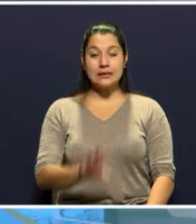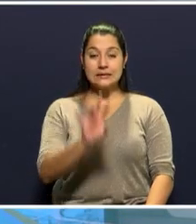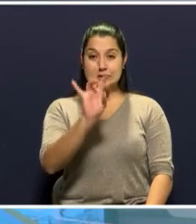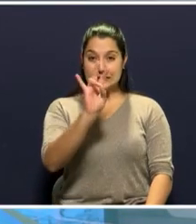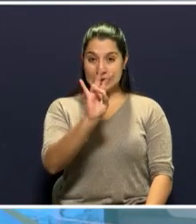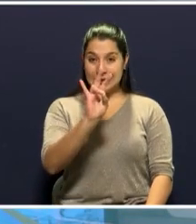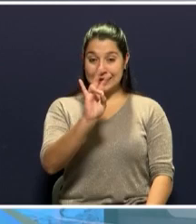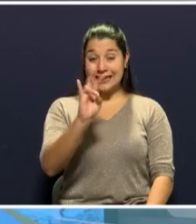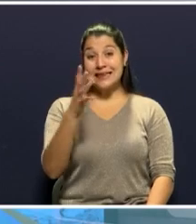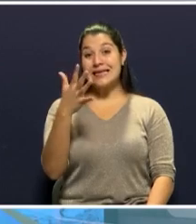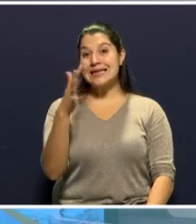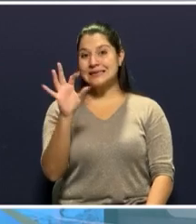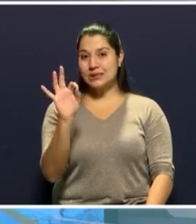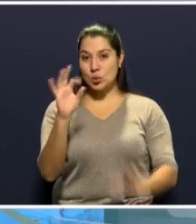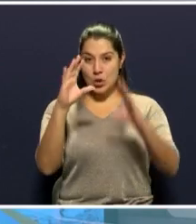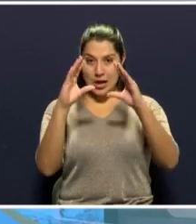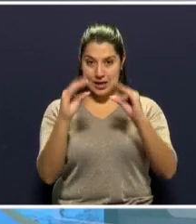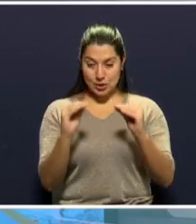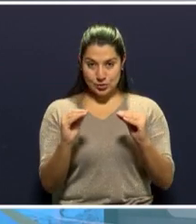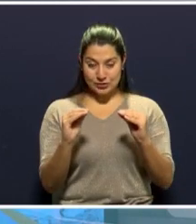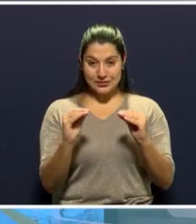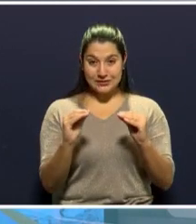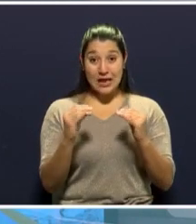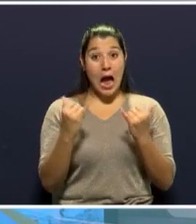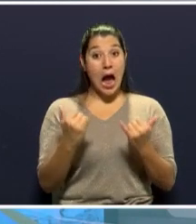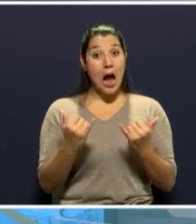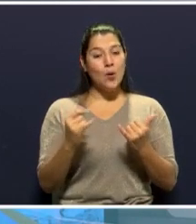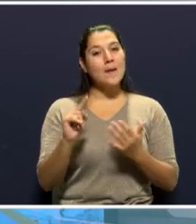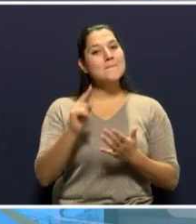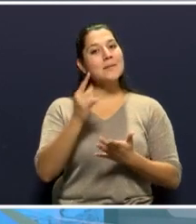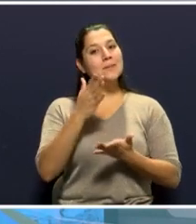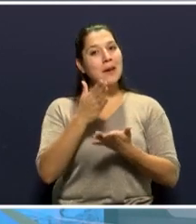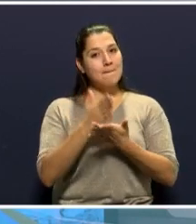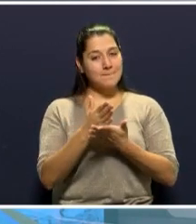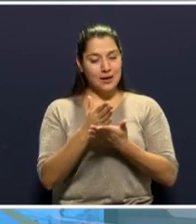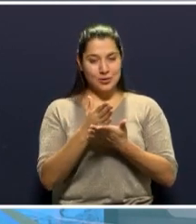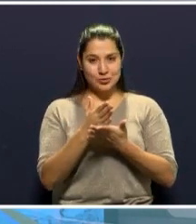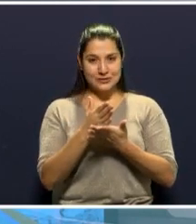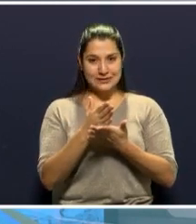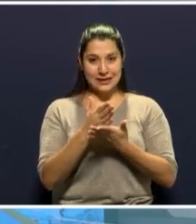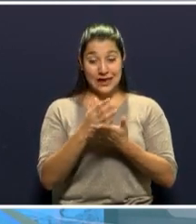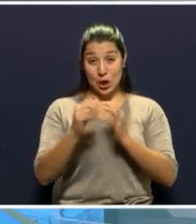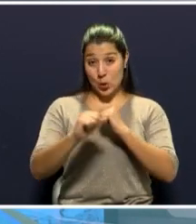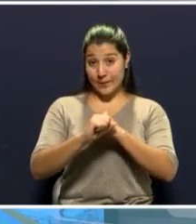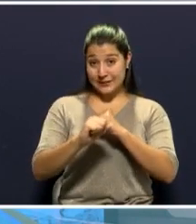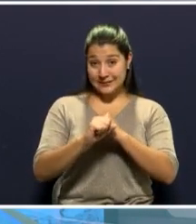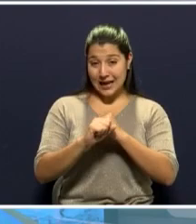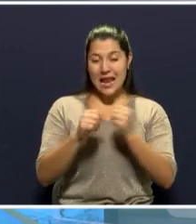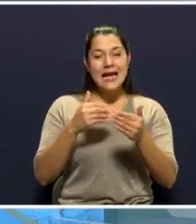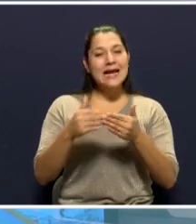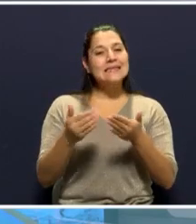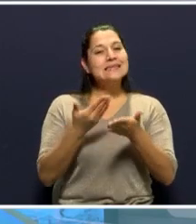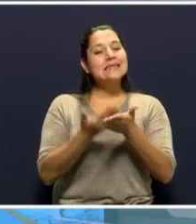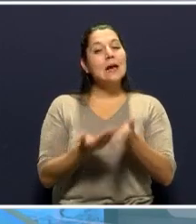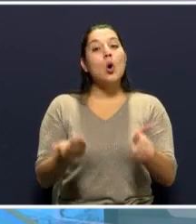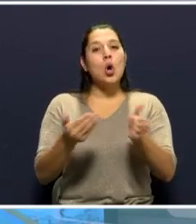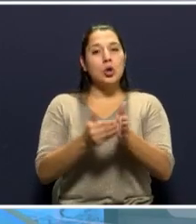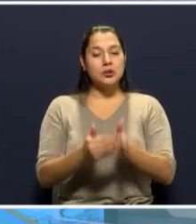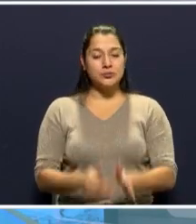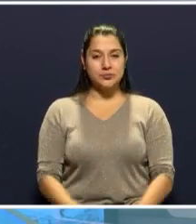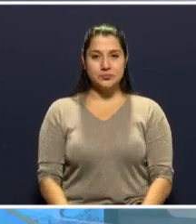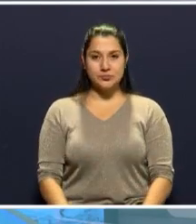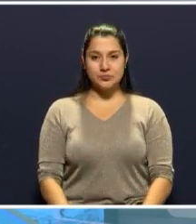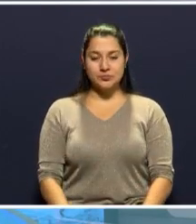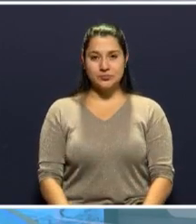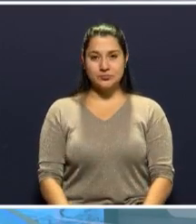(7:19 de la noche). Vamos a hacer nuestra primera pausa comercial y enseguida regresamos.